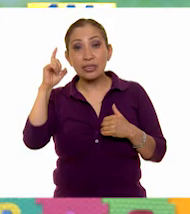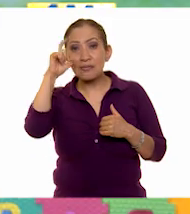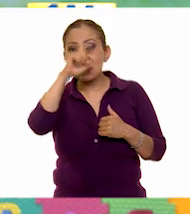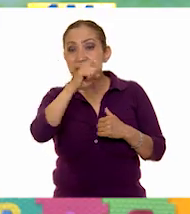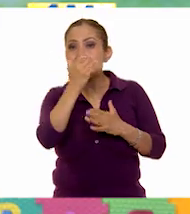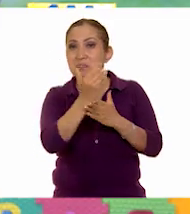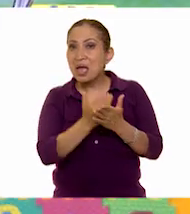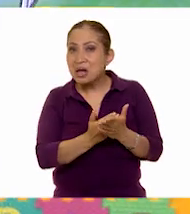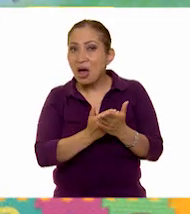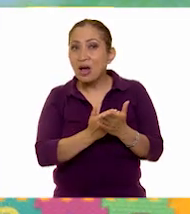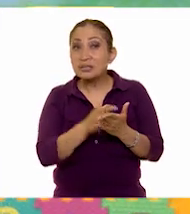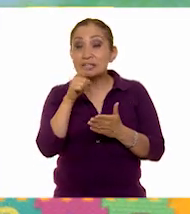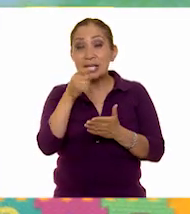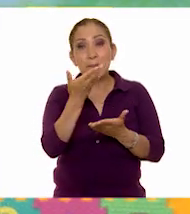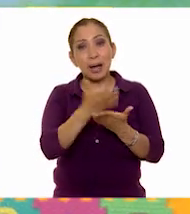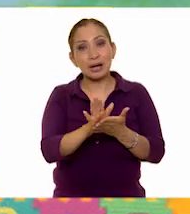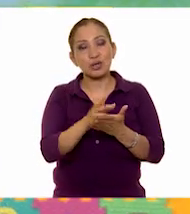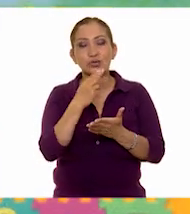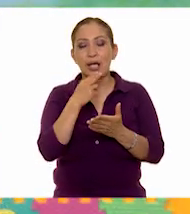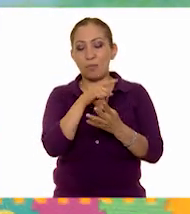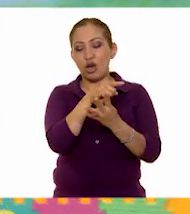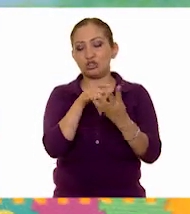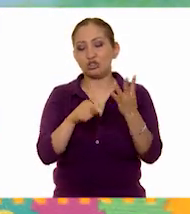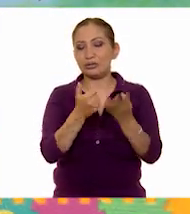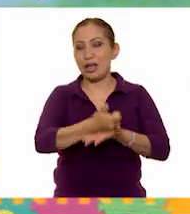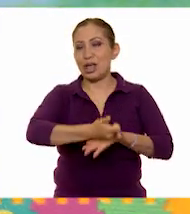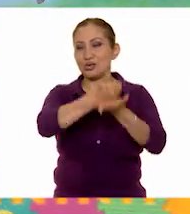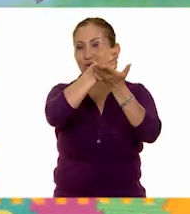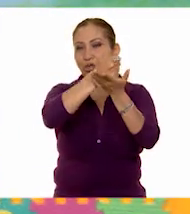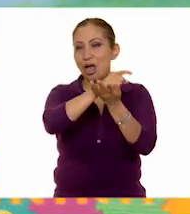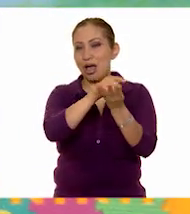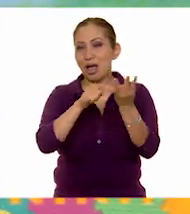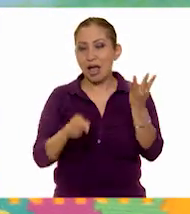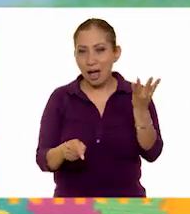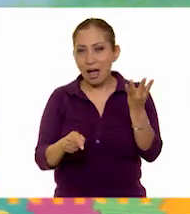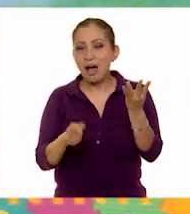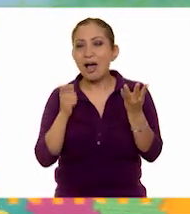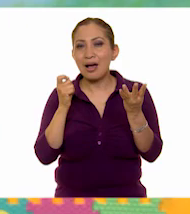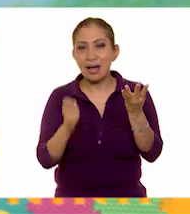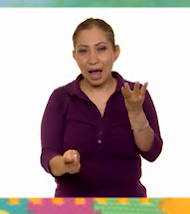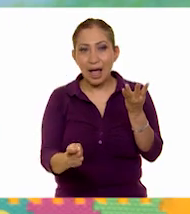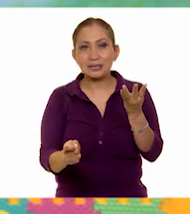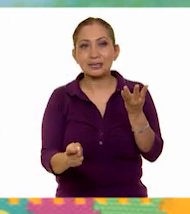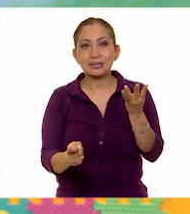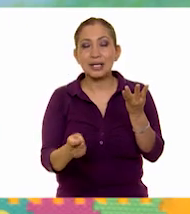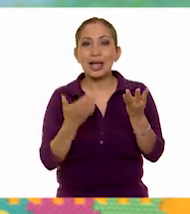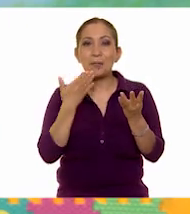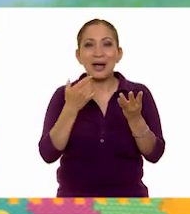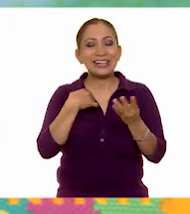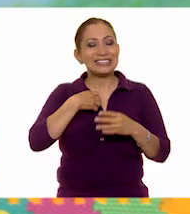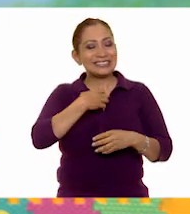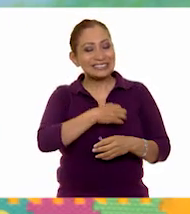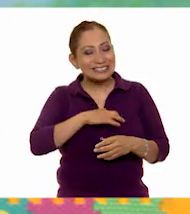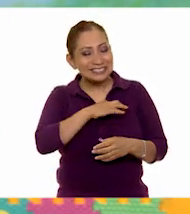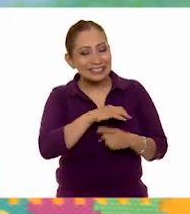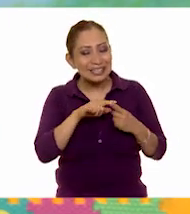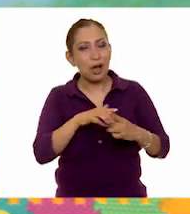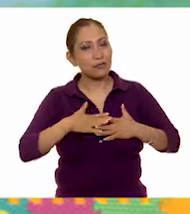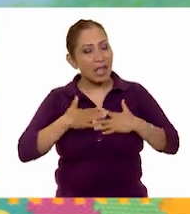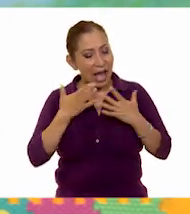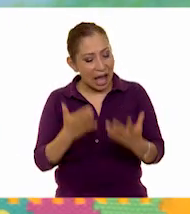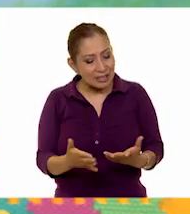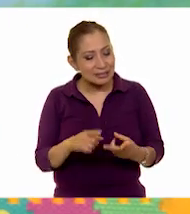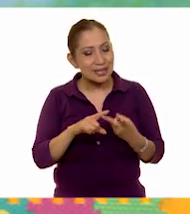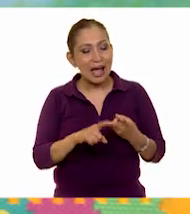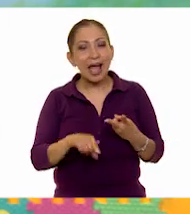difícil lograrlo si aparte usábamos nuestras herramientas, que justo una es el buen humor, otra es la